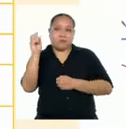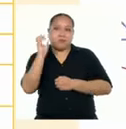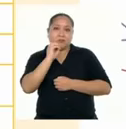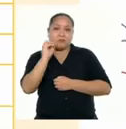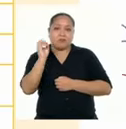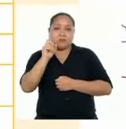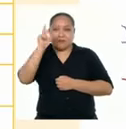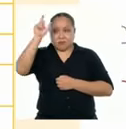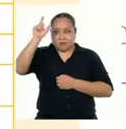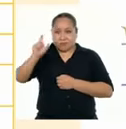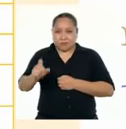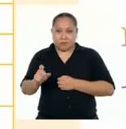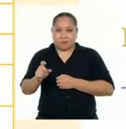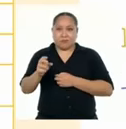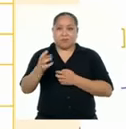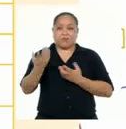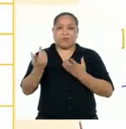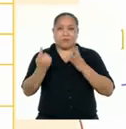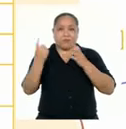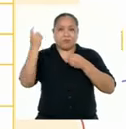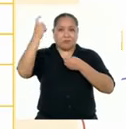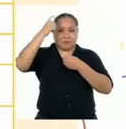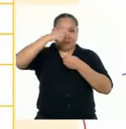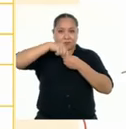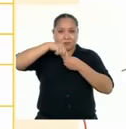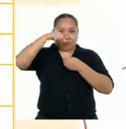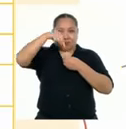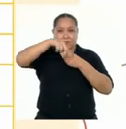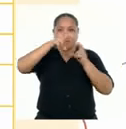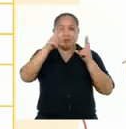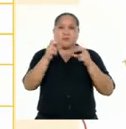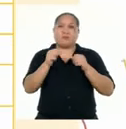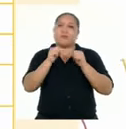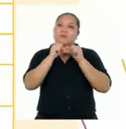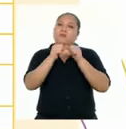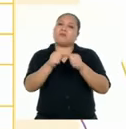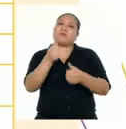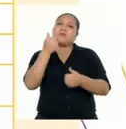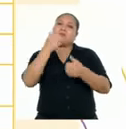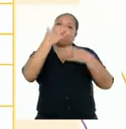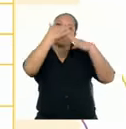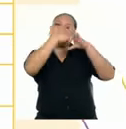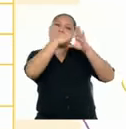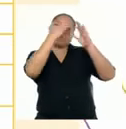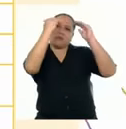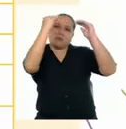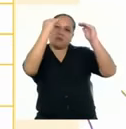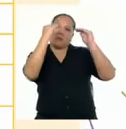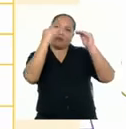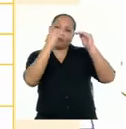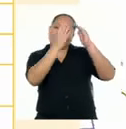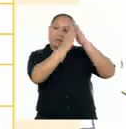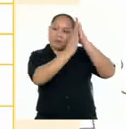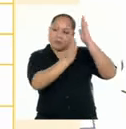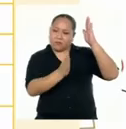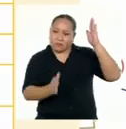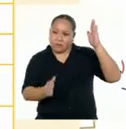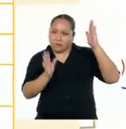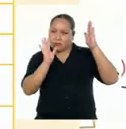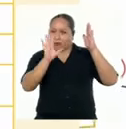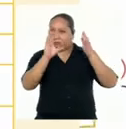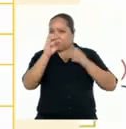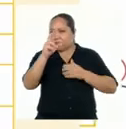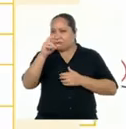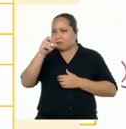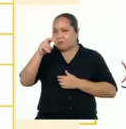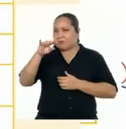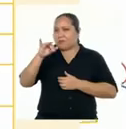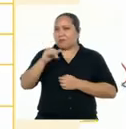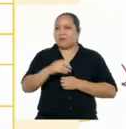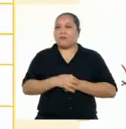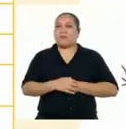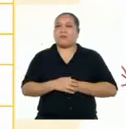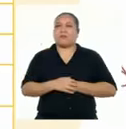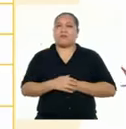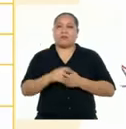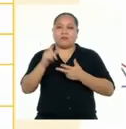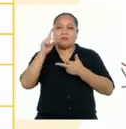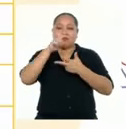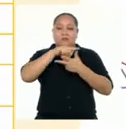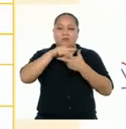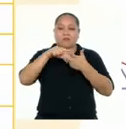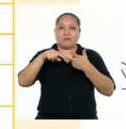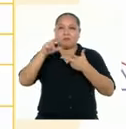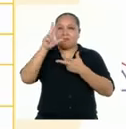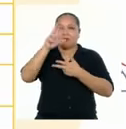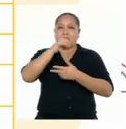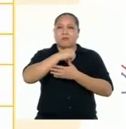o protagonista. Sigamos. ¿Qué estructura y extensión tendrá tu crónica? Tendrá 3